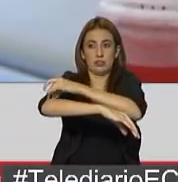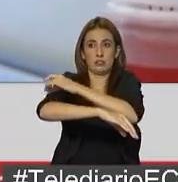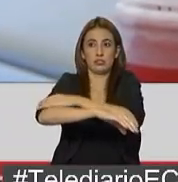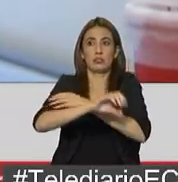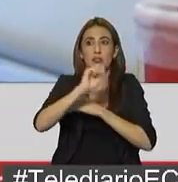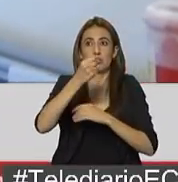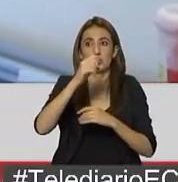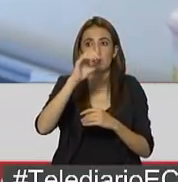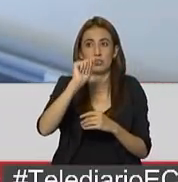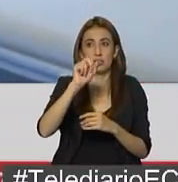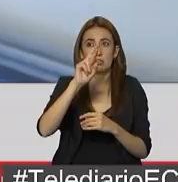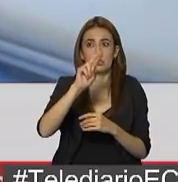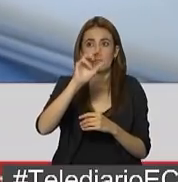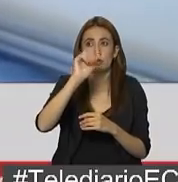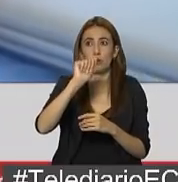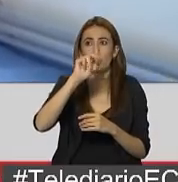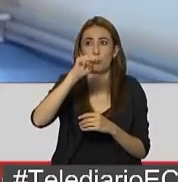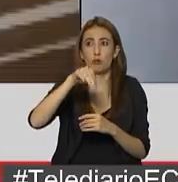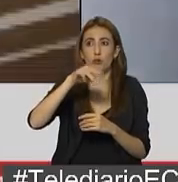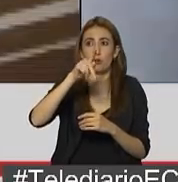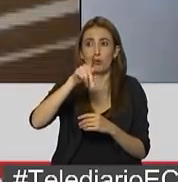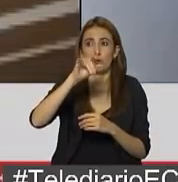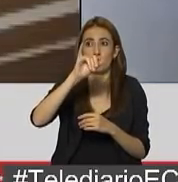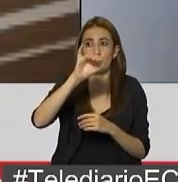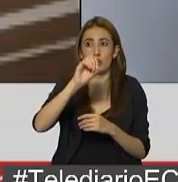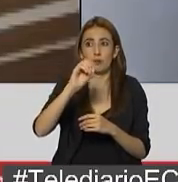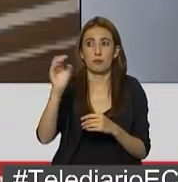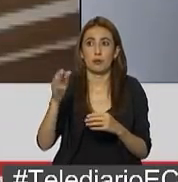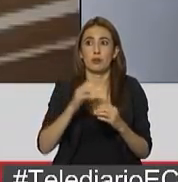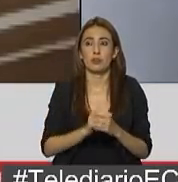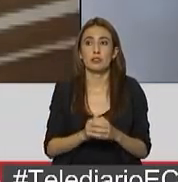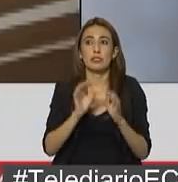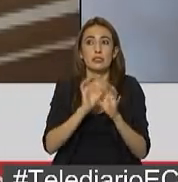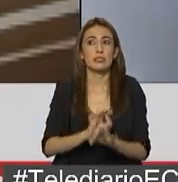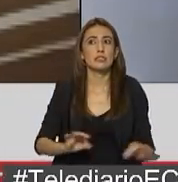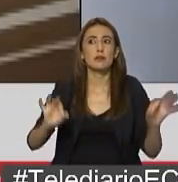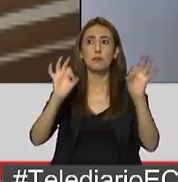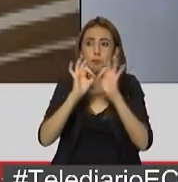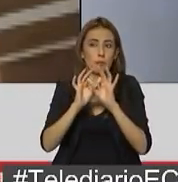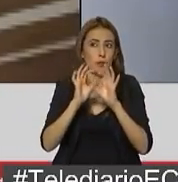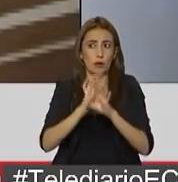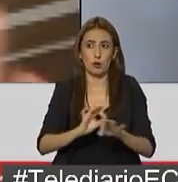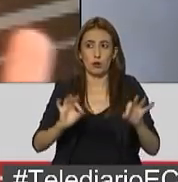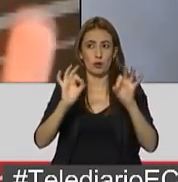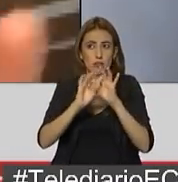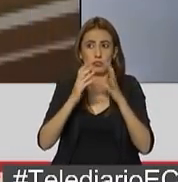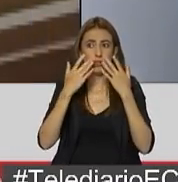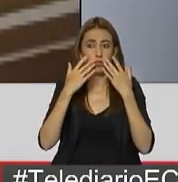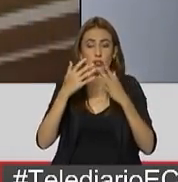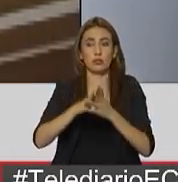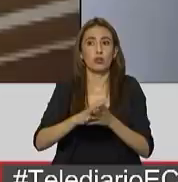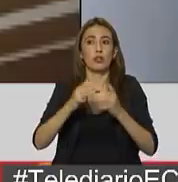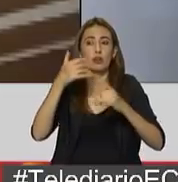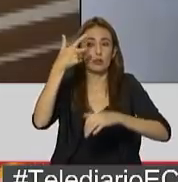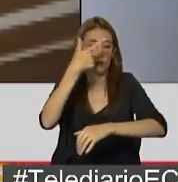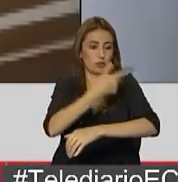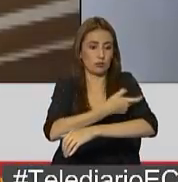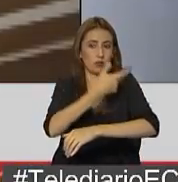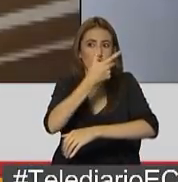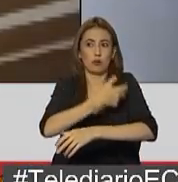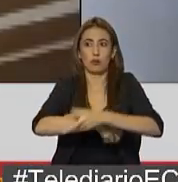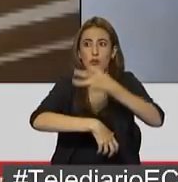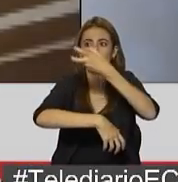e infectología pediátrica Tamara Rosales. Es importante que reciban todas las vacunas para infecciones respiratorias. Por ejemplo,